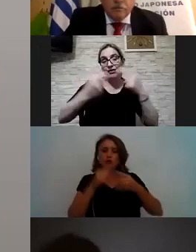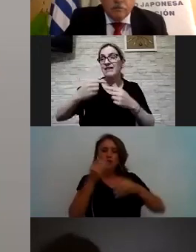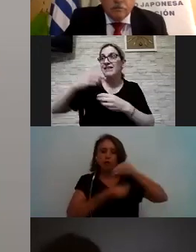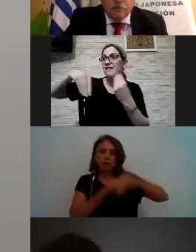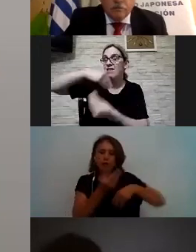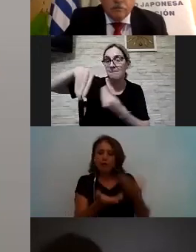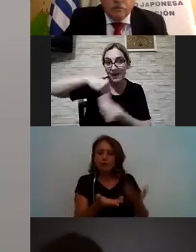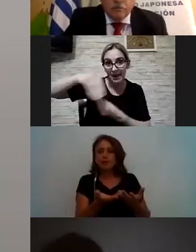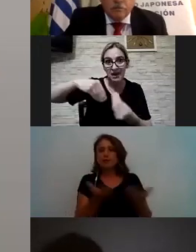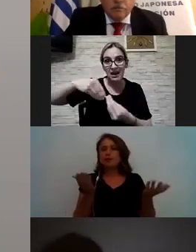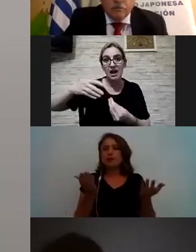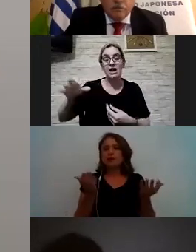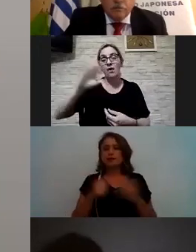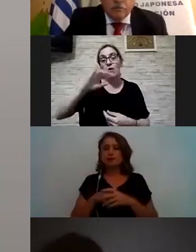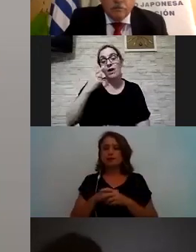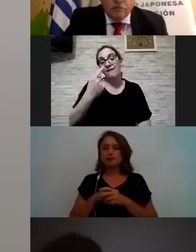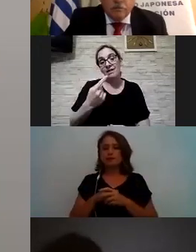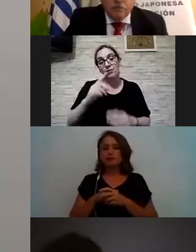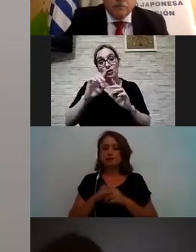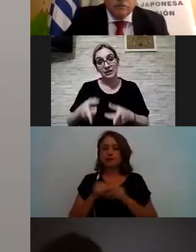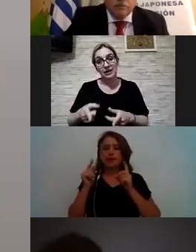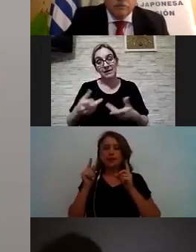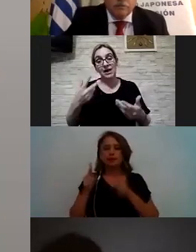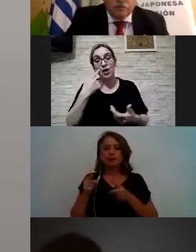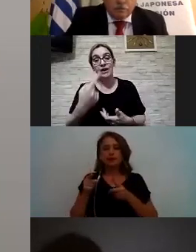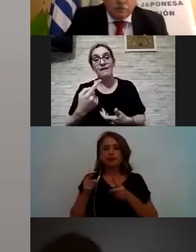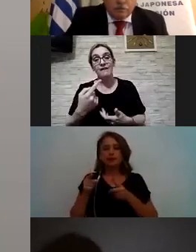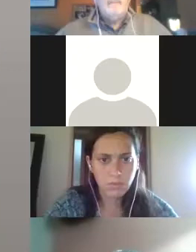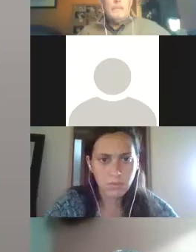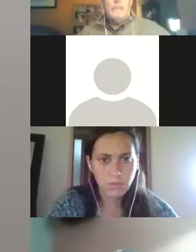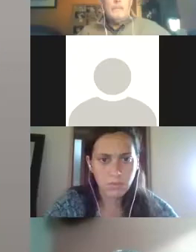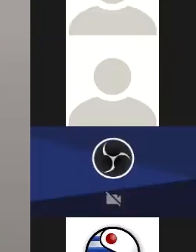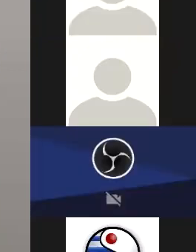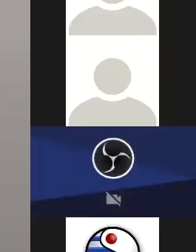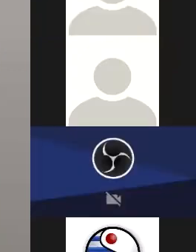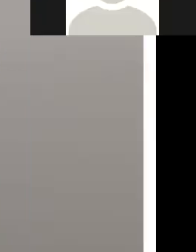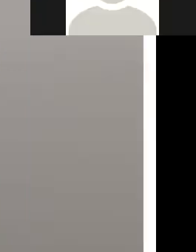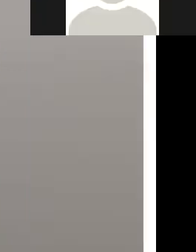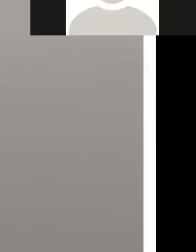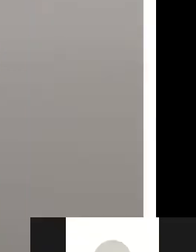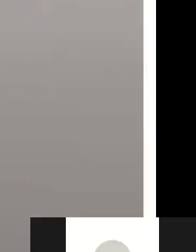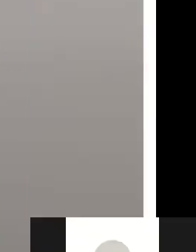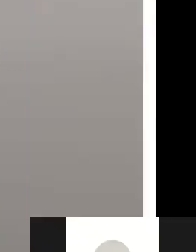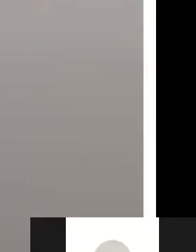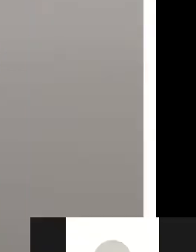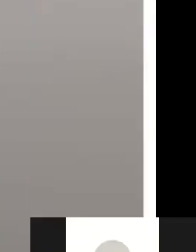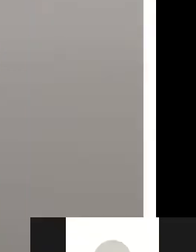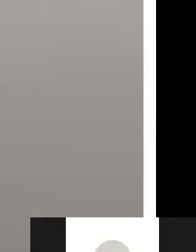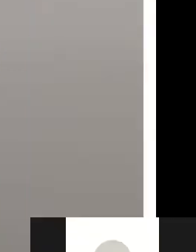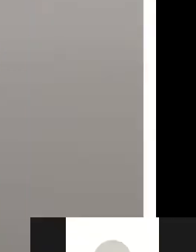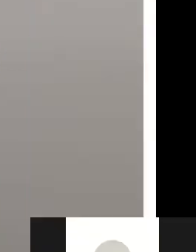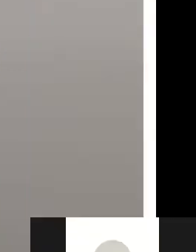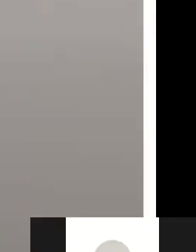aparecen allí también si uno está en un ámbito laboral aparecen todas estas personas después si transita por otros espacios